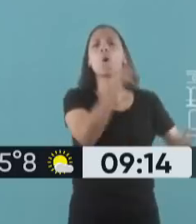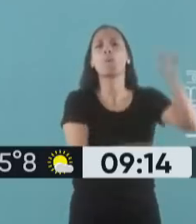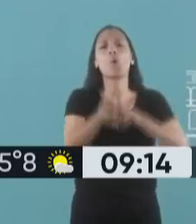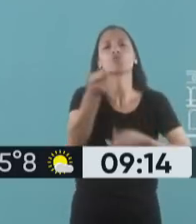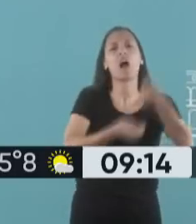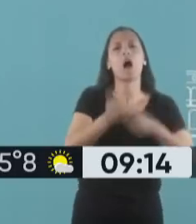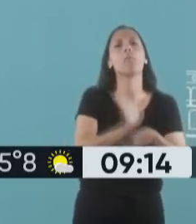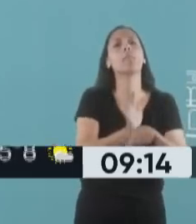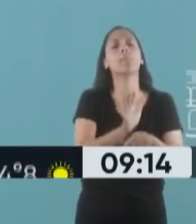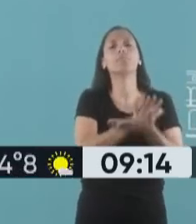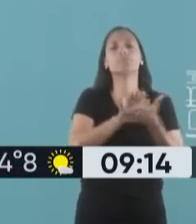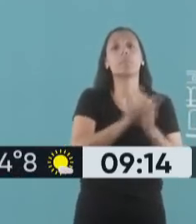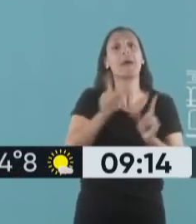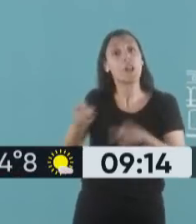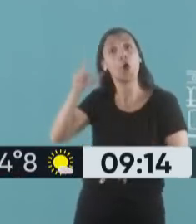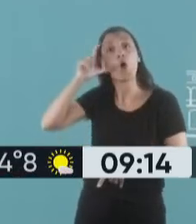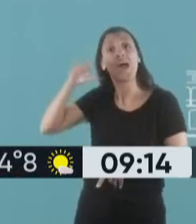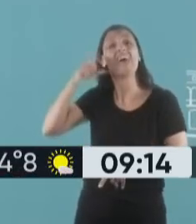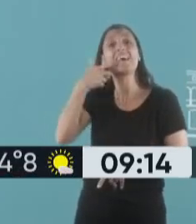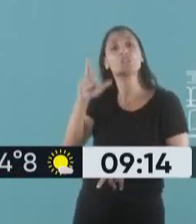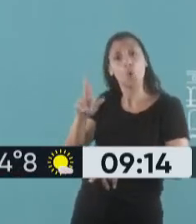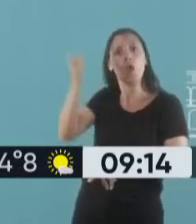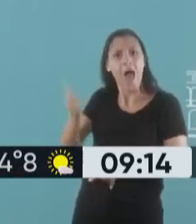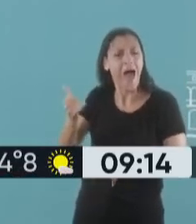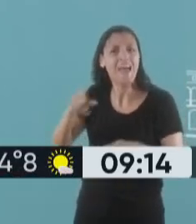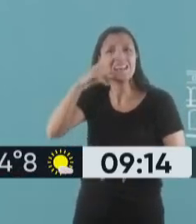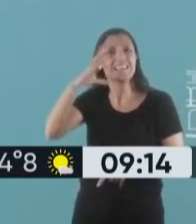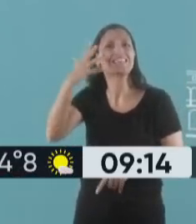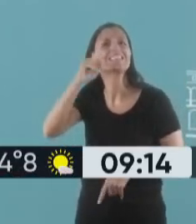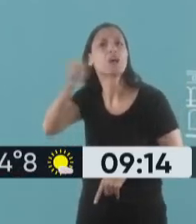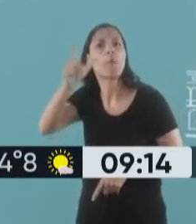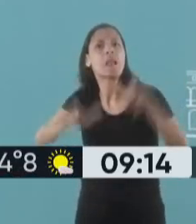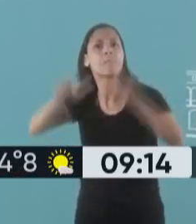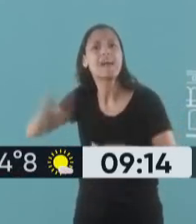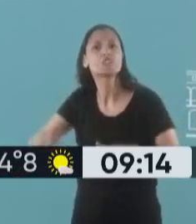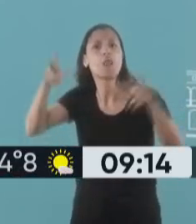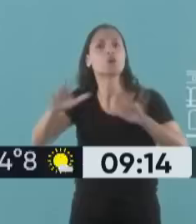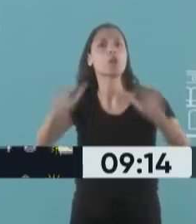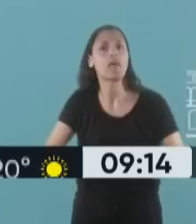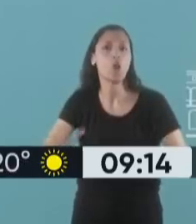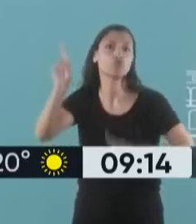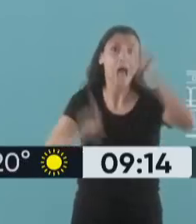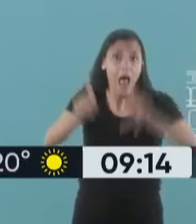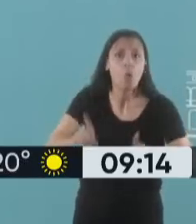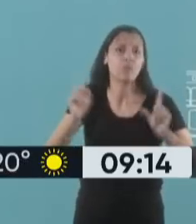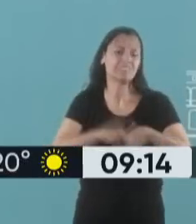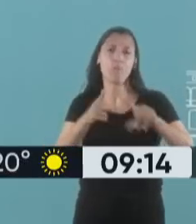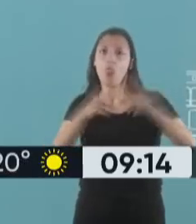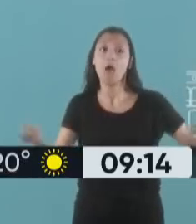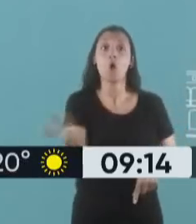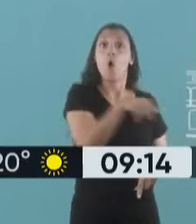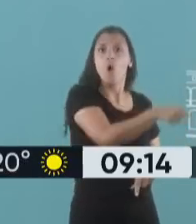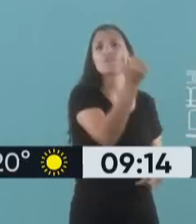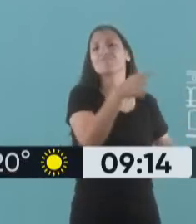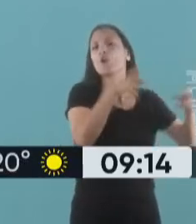financiar la operatoria, pero Edesur tiene usuarios sin luz 75.127, algunos con mucho tiempo, y Edenor tuvo algunos